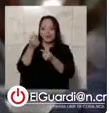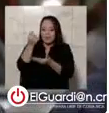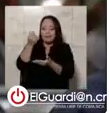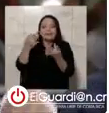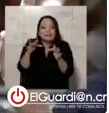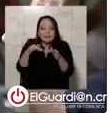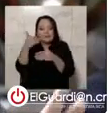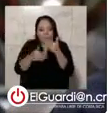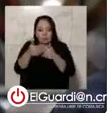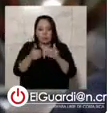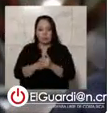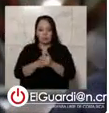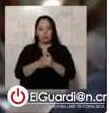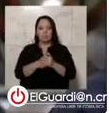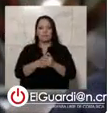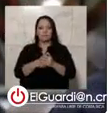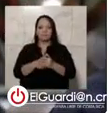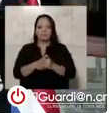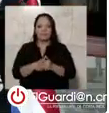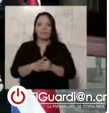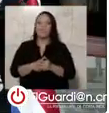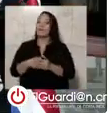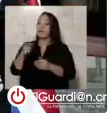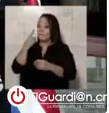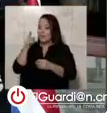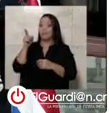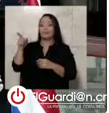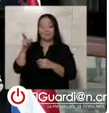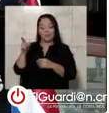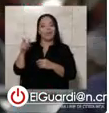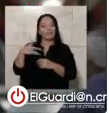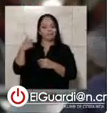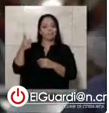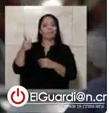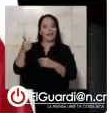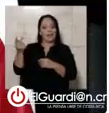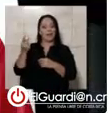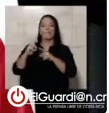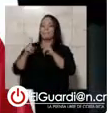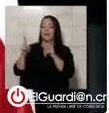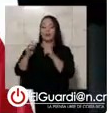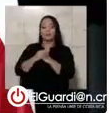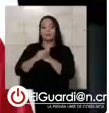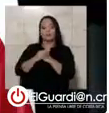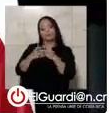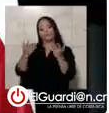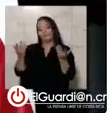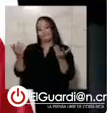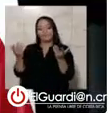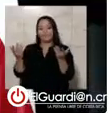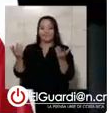de gestionarlo. Ahí sí que, don Rodrigo, usted me cae muy bien a mí, pero sería ser enormemente demagógico